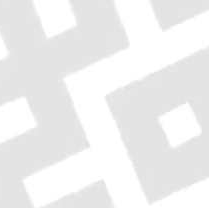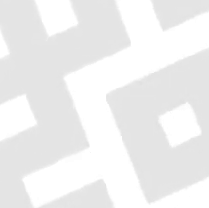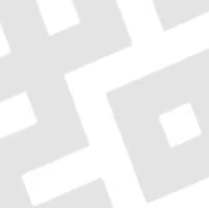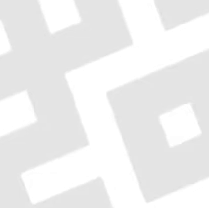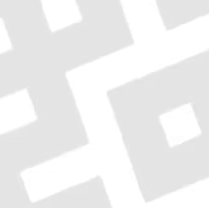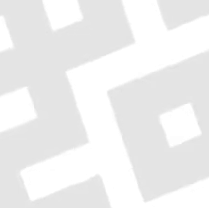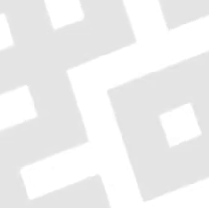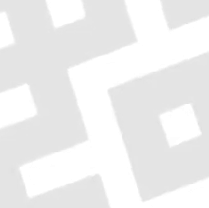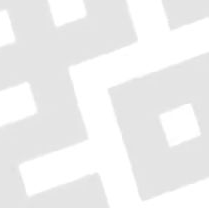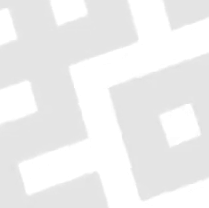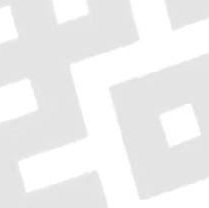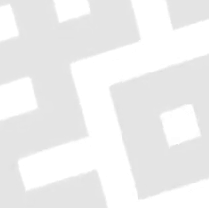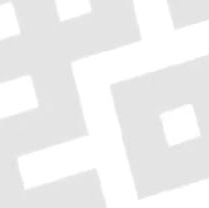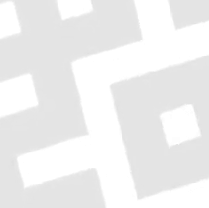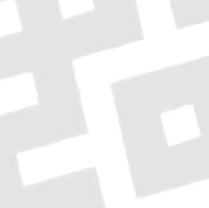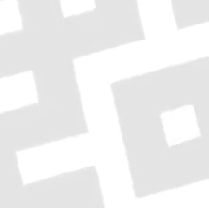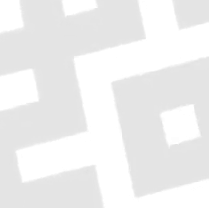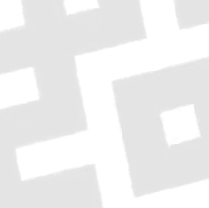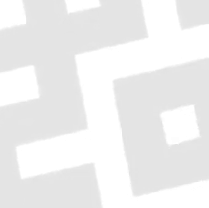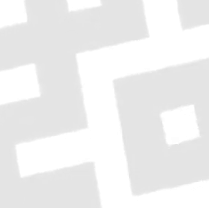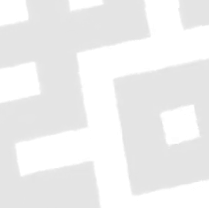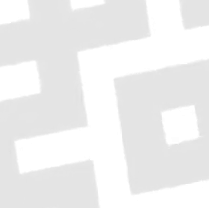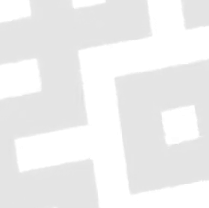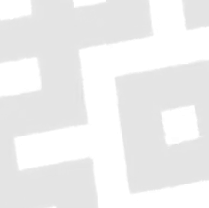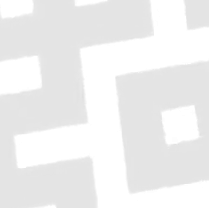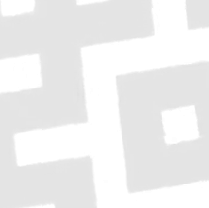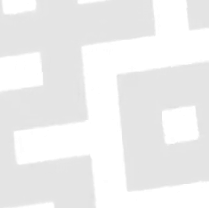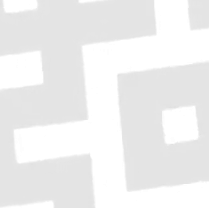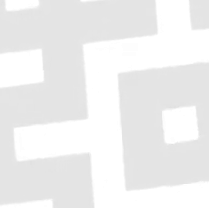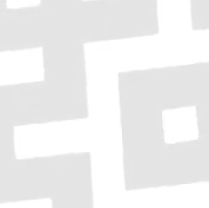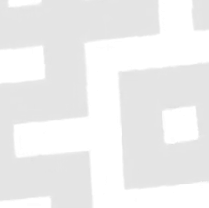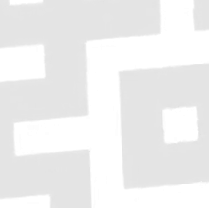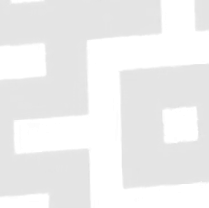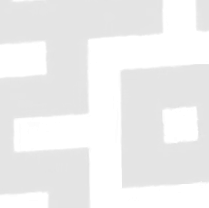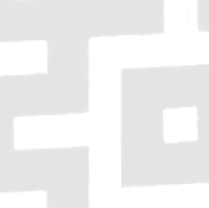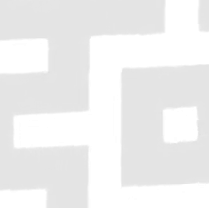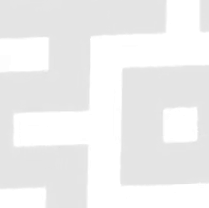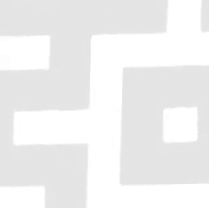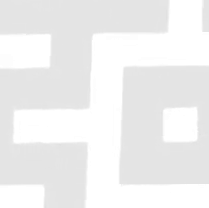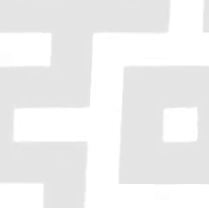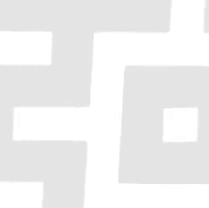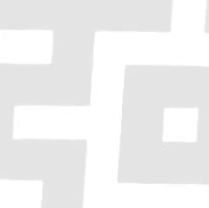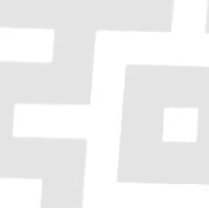Estrategia Estatal contra el Coronavirus. Actualización en Veracruz.